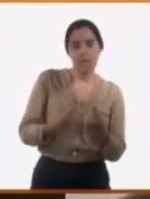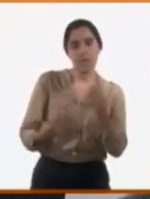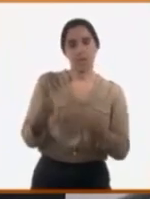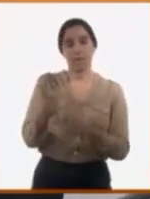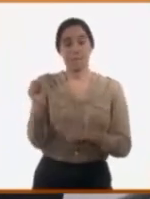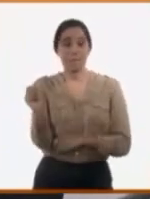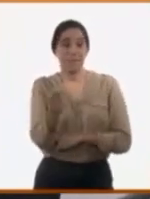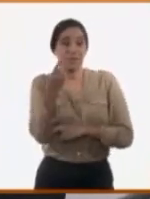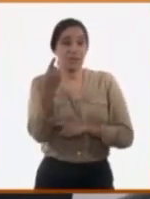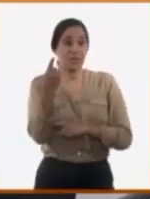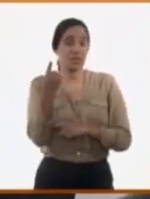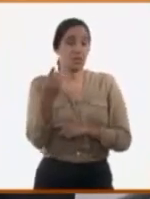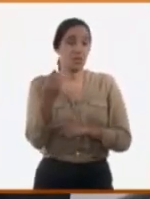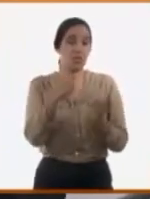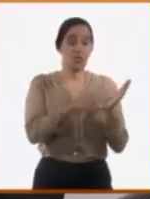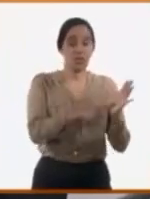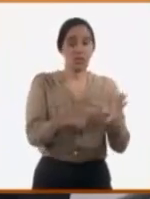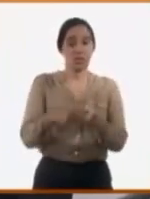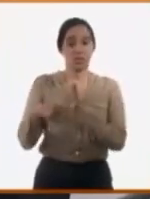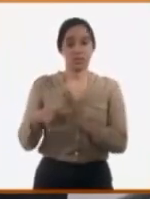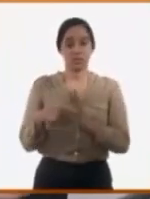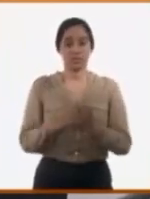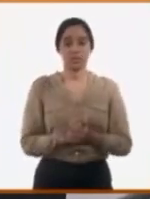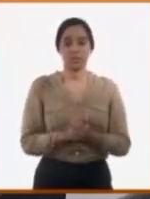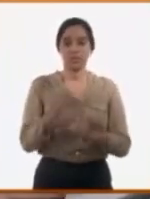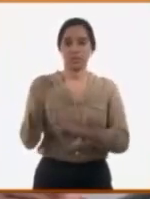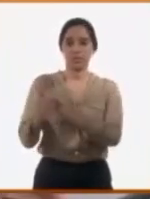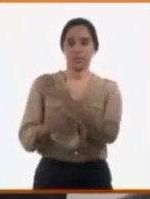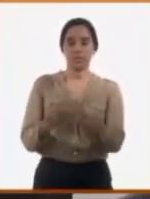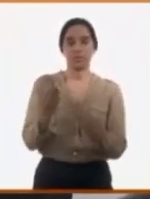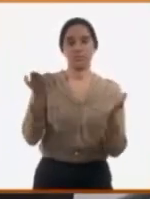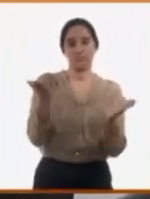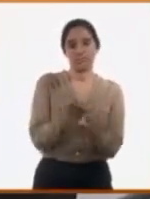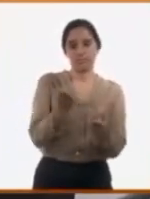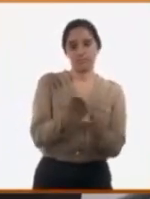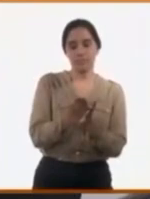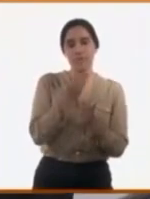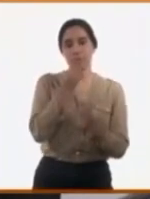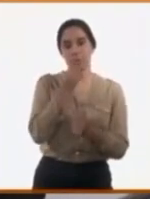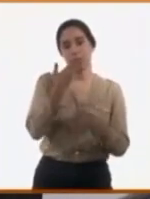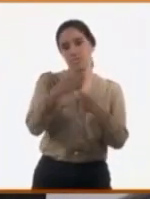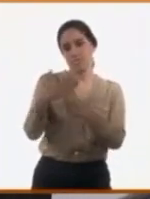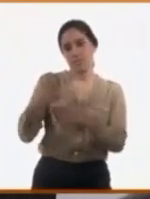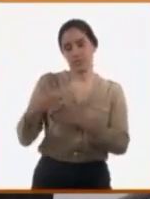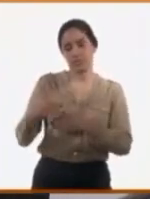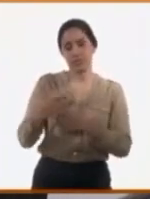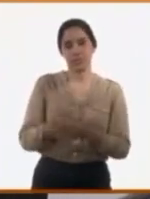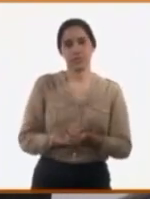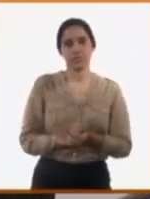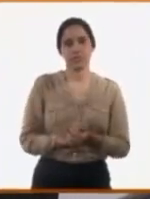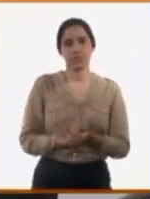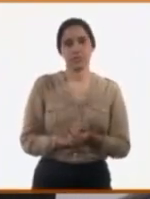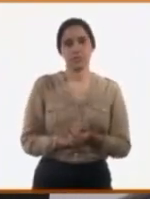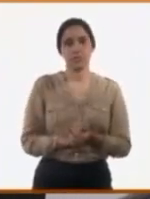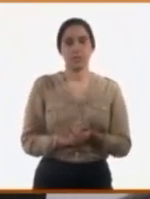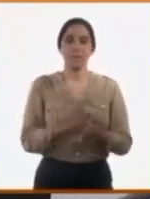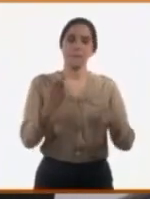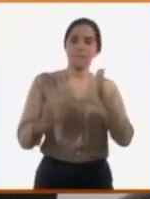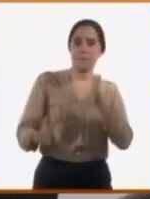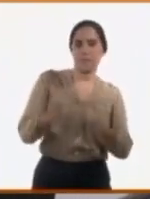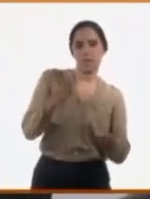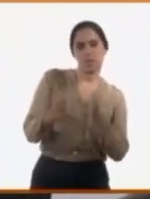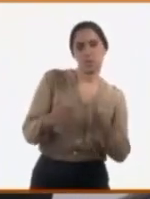recomendaciones estamos diciendo que el curso el proceso docente se pueda estar organizando indistintamente por semestre por periodos